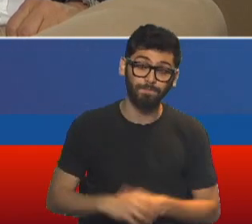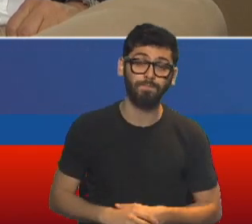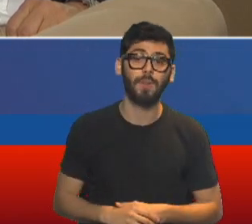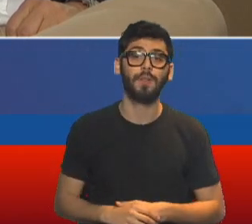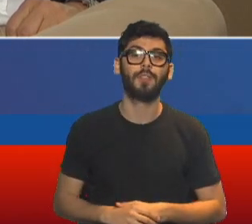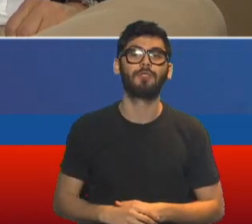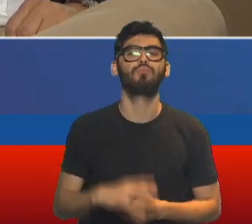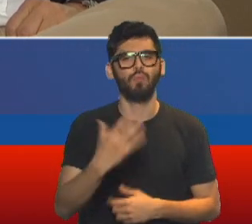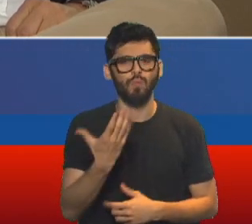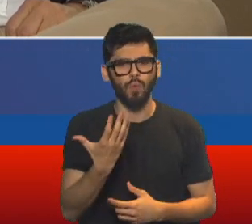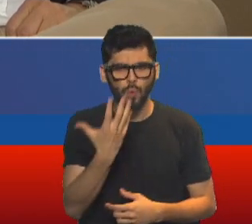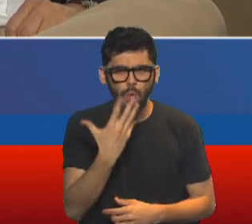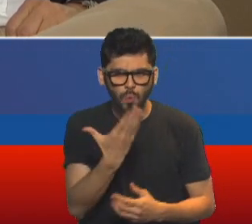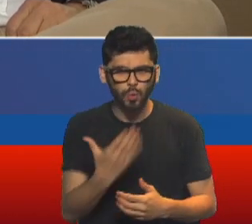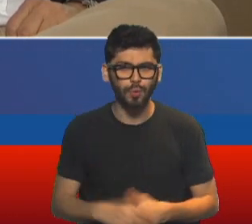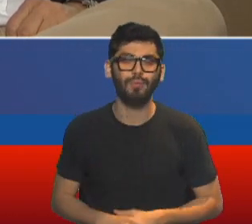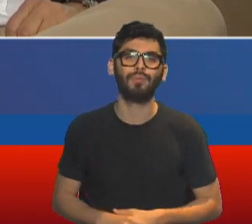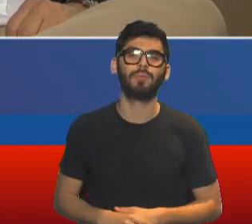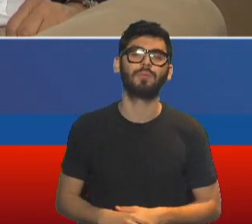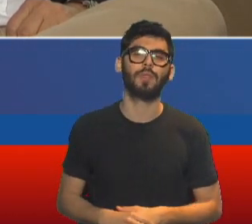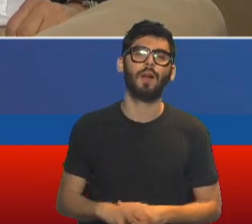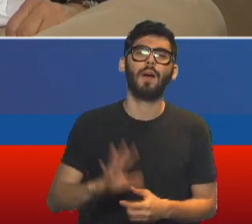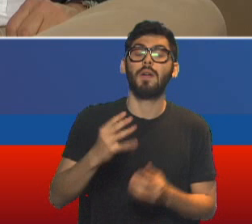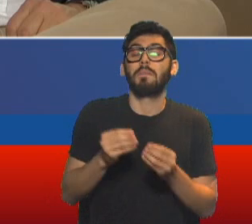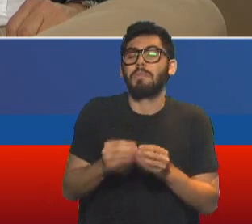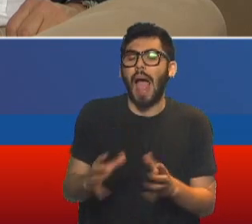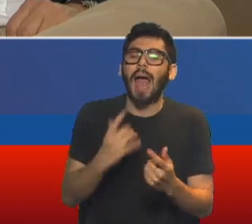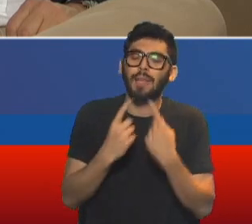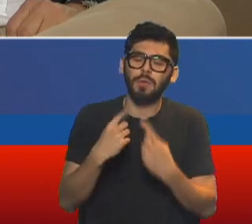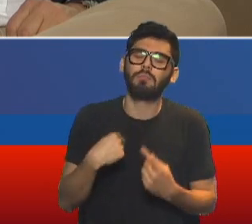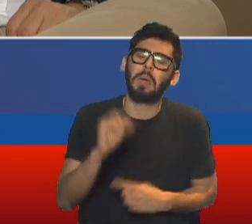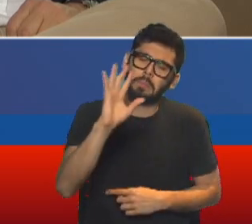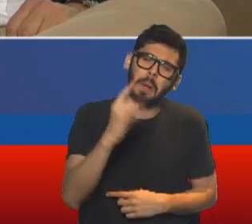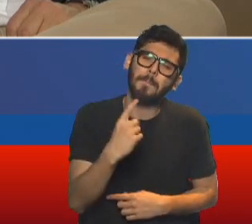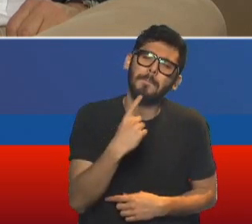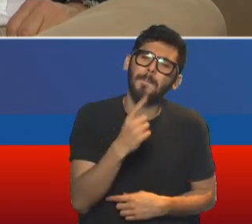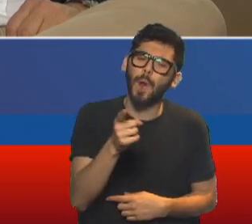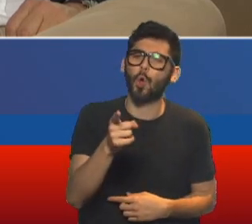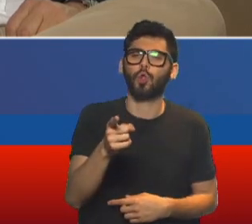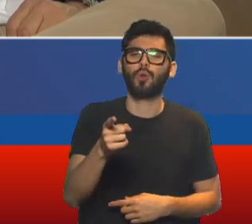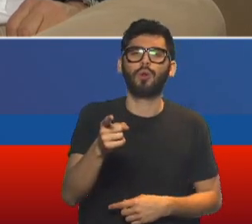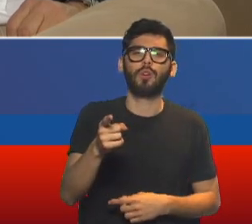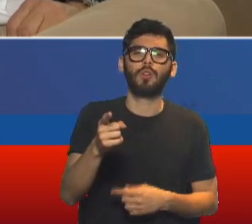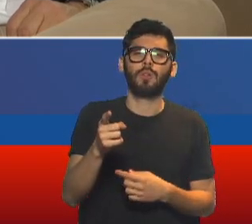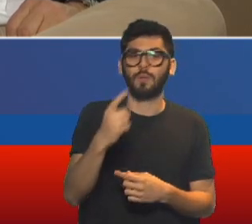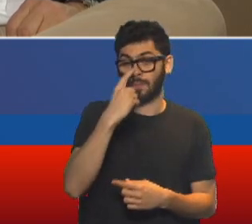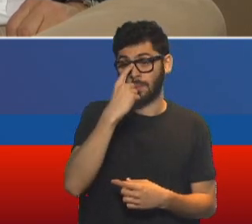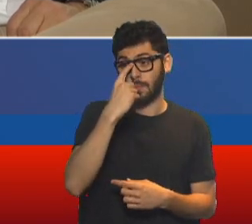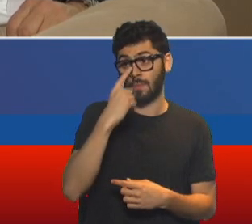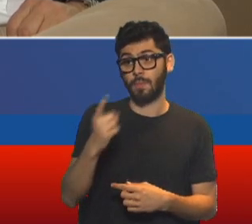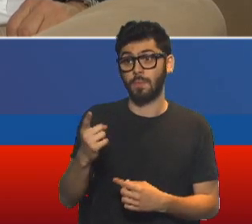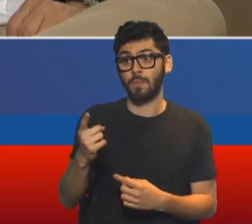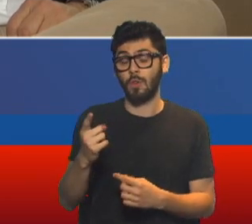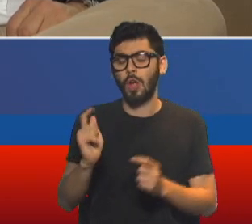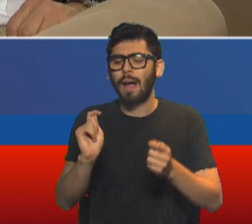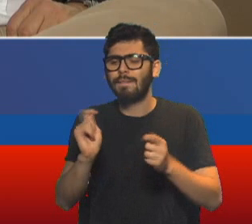abrir la entrevista me gustaría preguntarte, ¿qué te parece que es lo que tiene que cambiar de manera, y